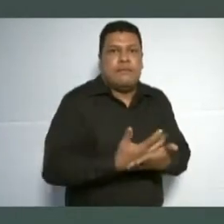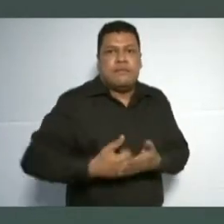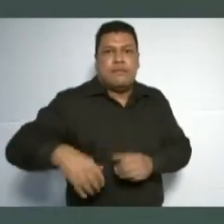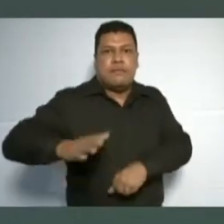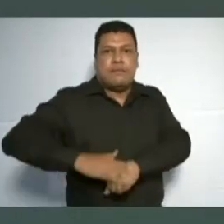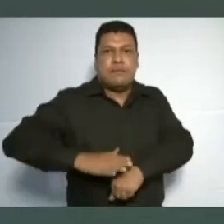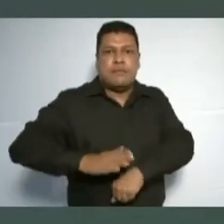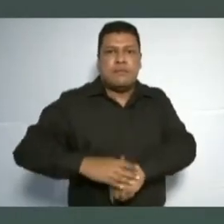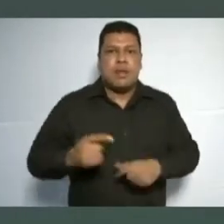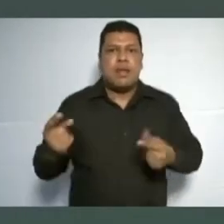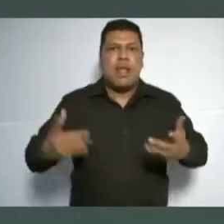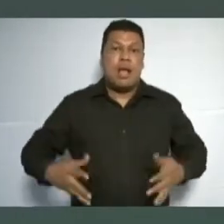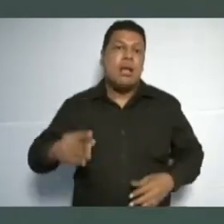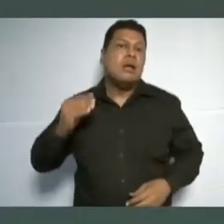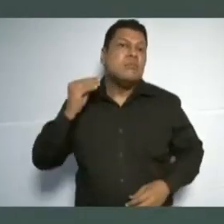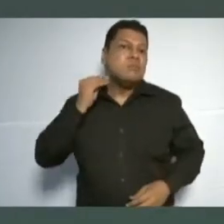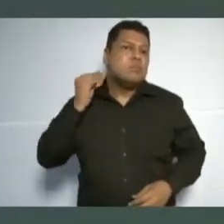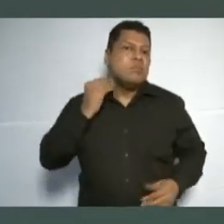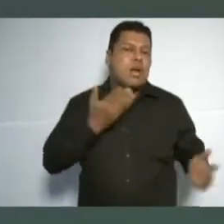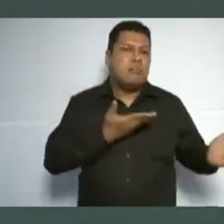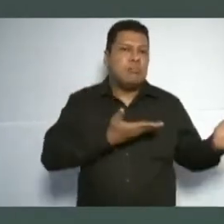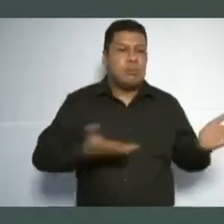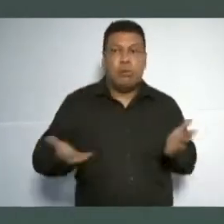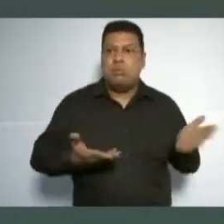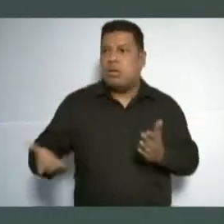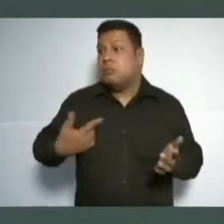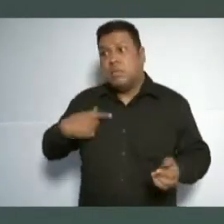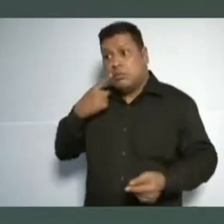Tenían más abogados que ingenieros.